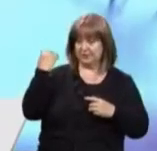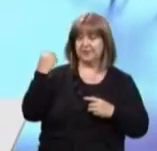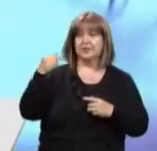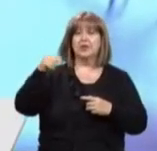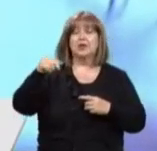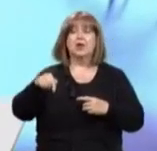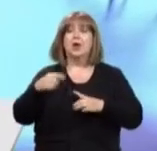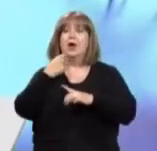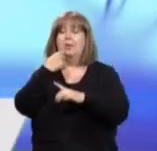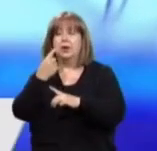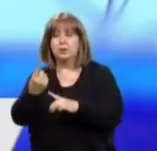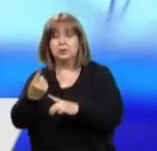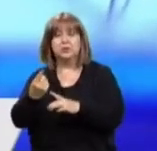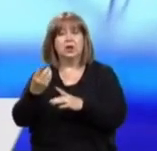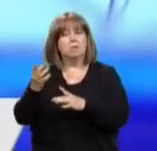aparecer la idea del retiro,